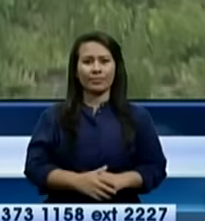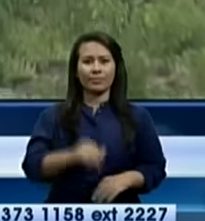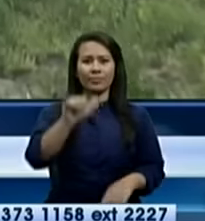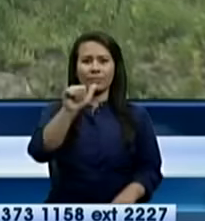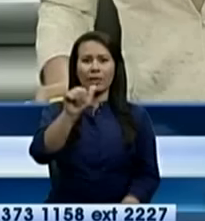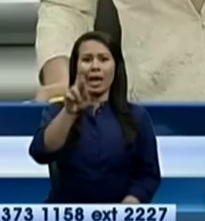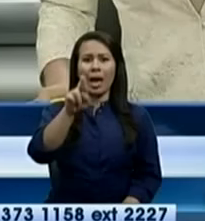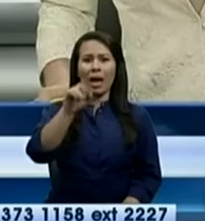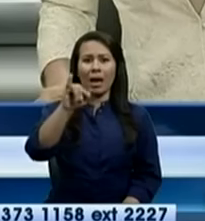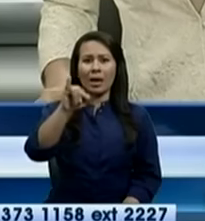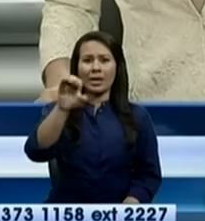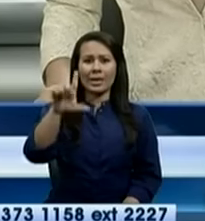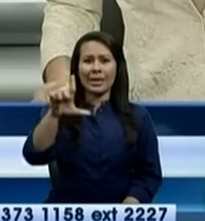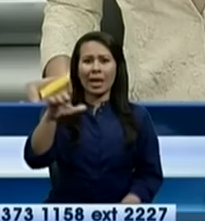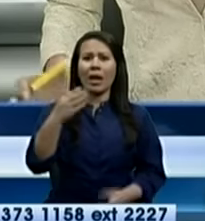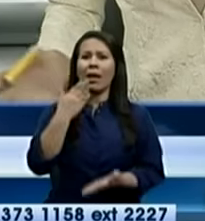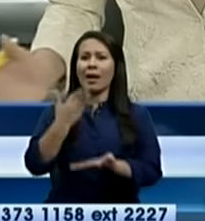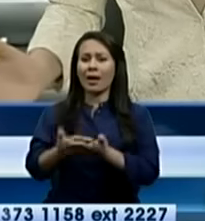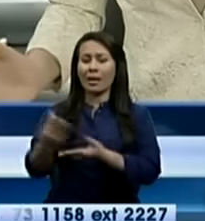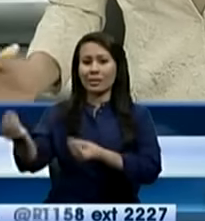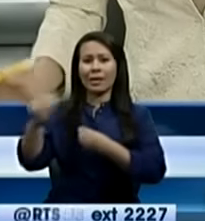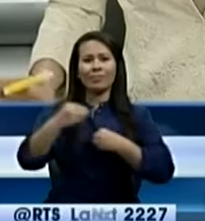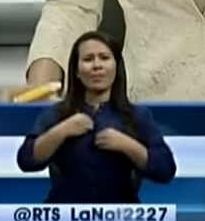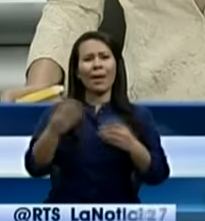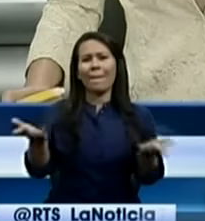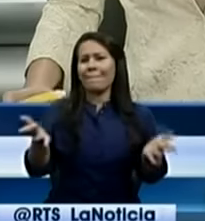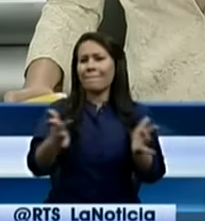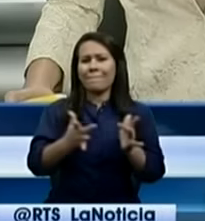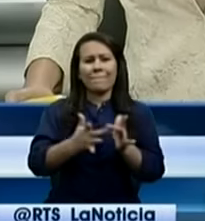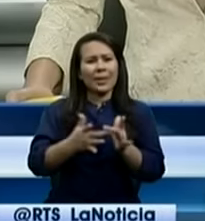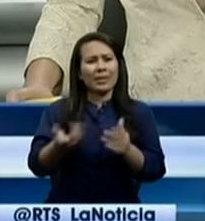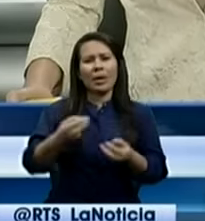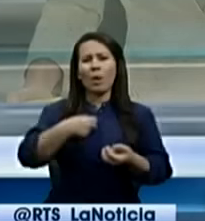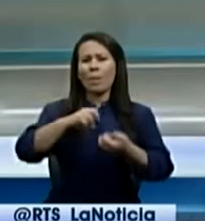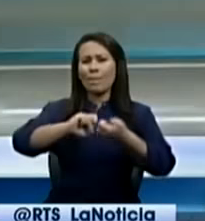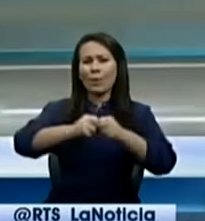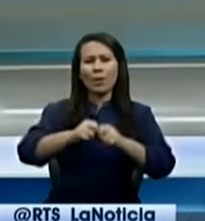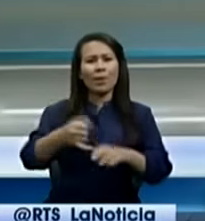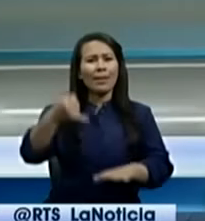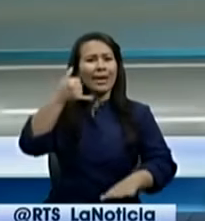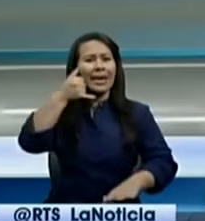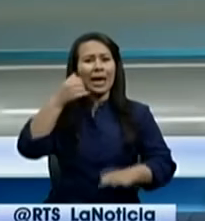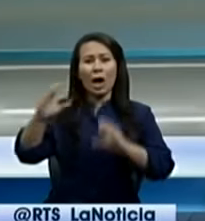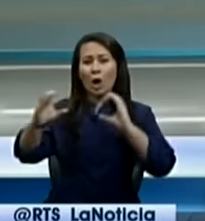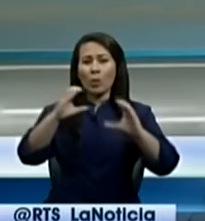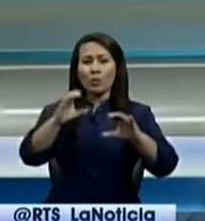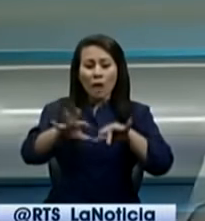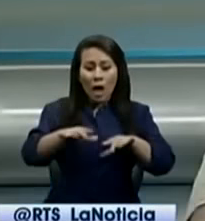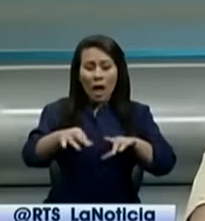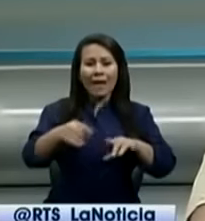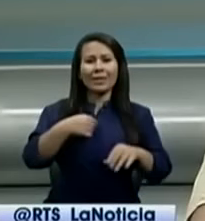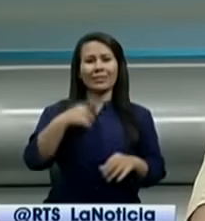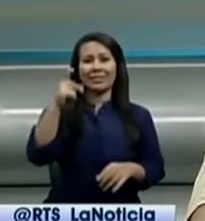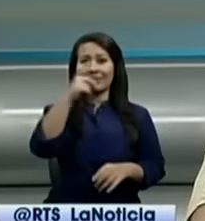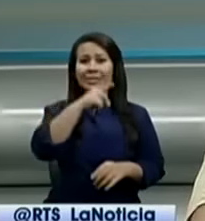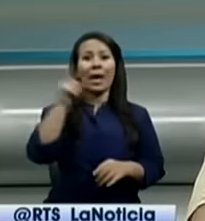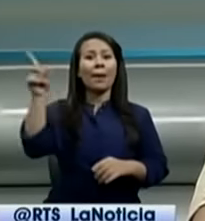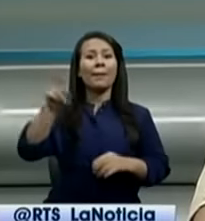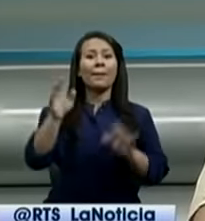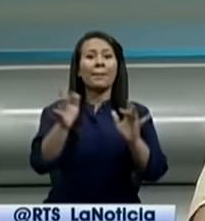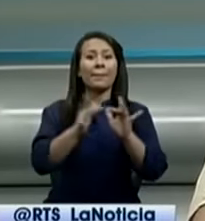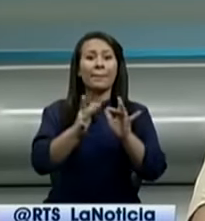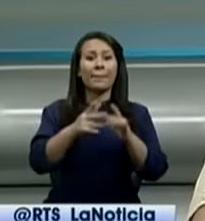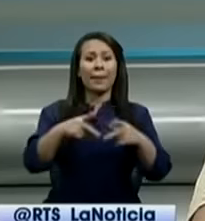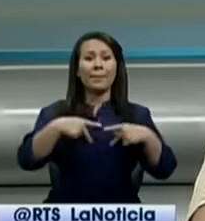Ariel, te agradecemos por tu informe. Lamentablemente registramos ciertas dificultades en cuanto a la comunicación. Fue un enlace en vivo y en